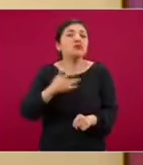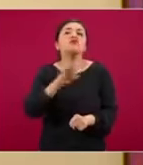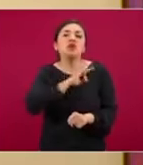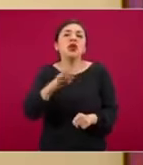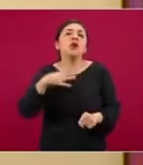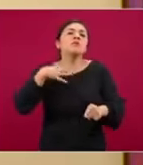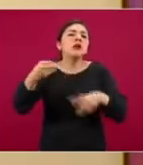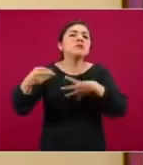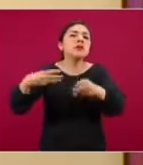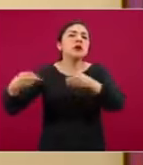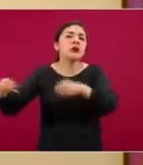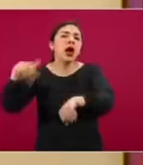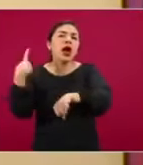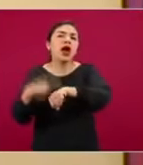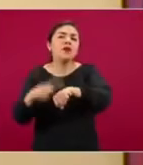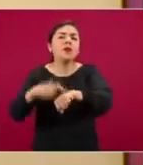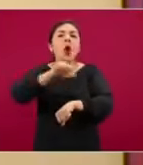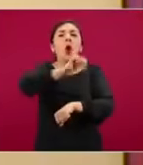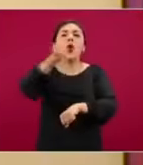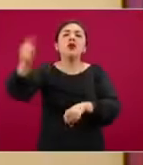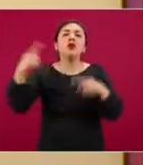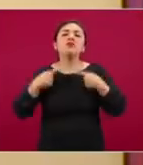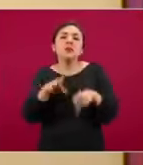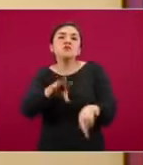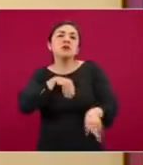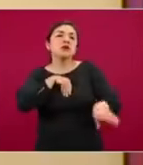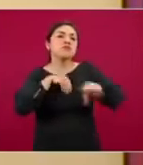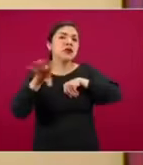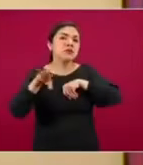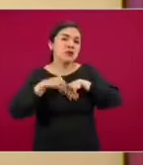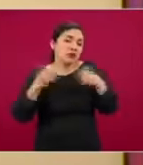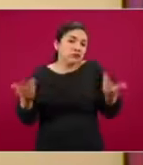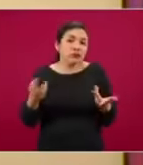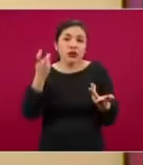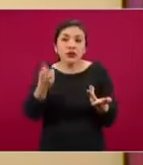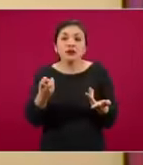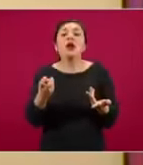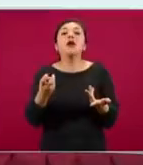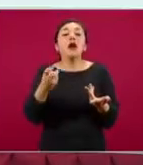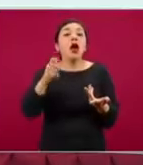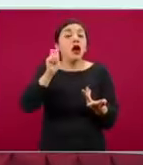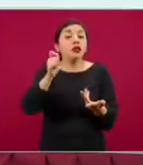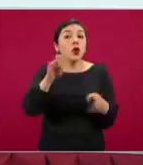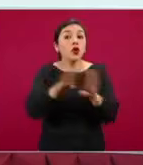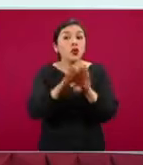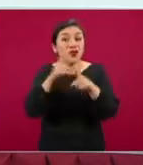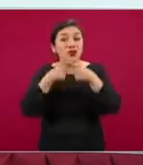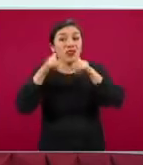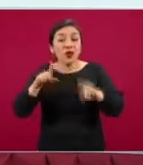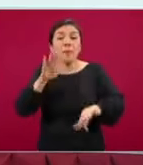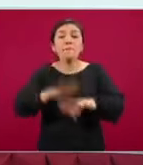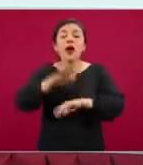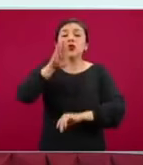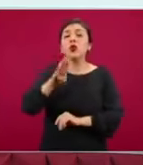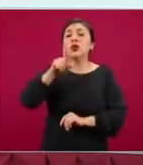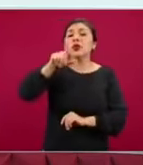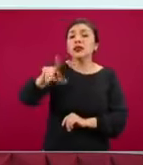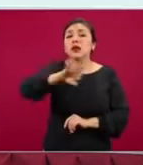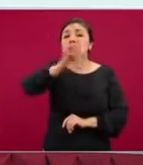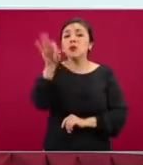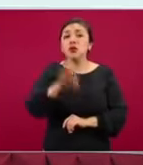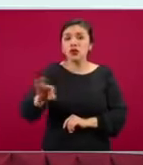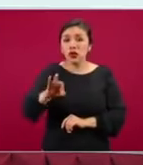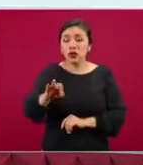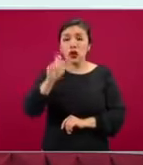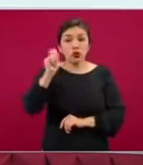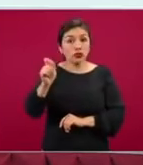la enfermedad, contagien a otras personas, y ya toda la diferencia, es decir, el 97% 10%